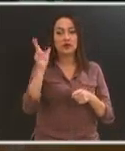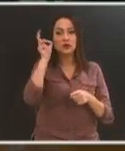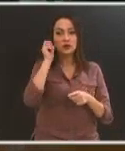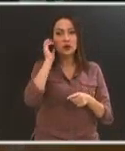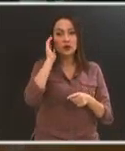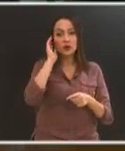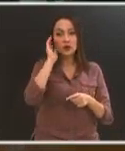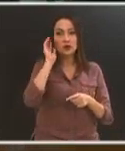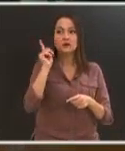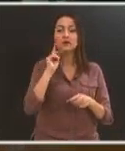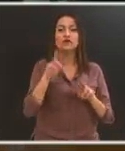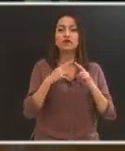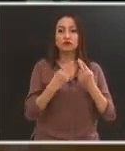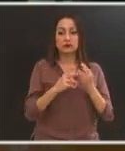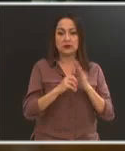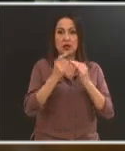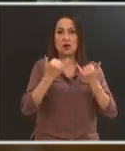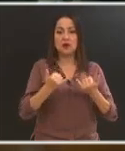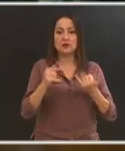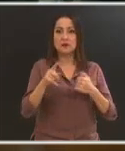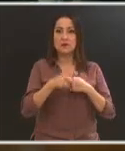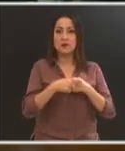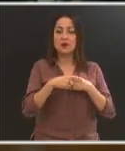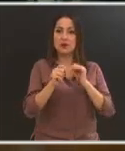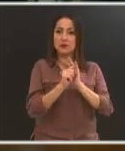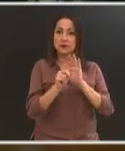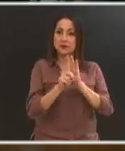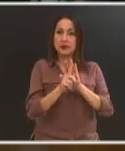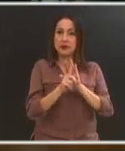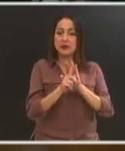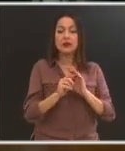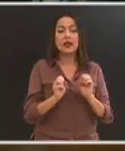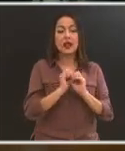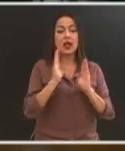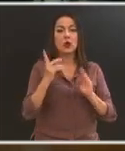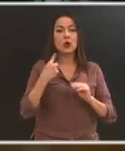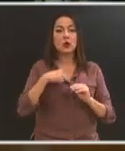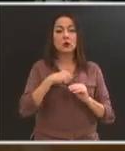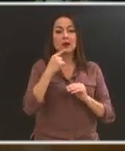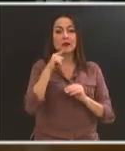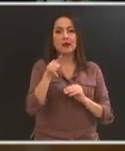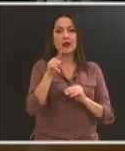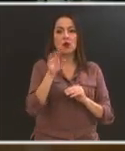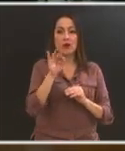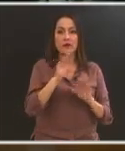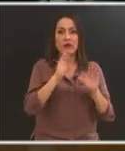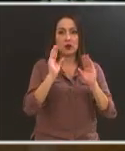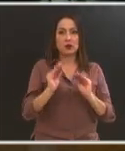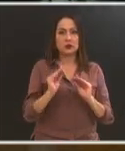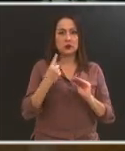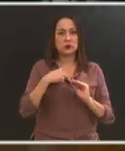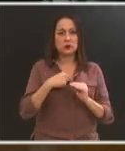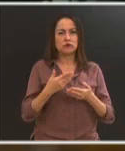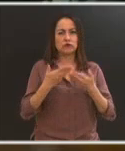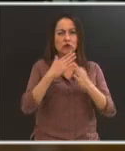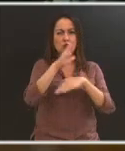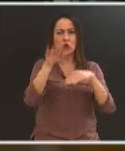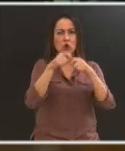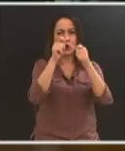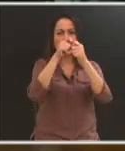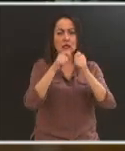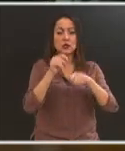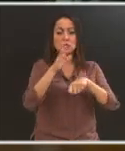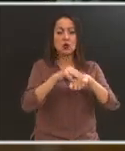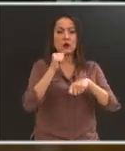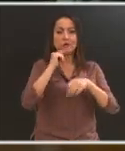esta audiencia que se desarrolla en este momento en la Asamblea Legislativa. Por supuesto, será en nuestra edición de las 9 de la noche que le estemos llevando todos los detalles sobre